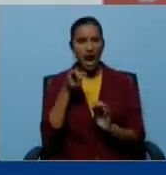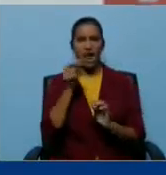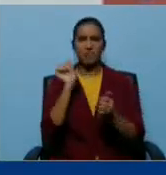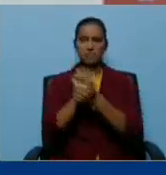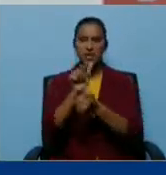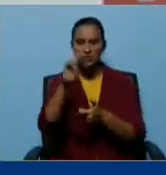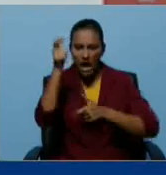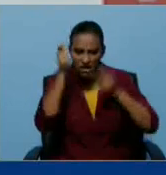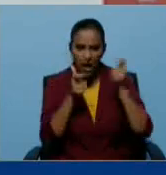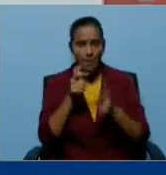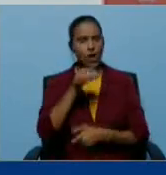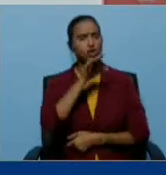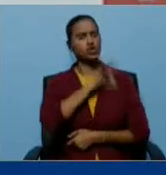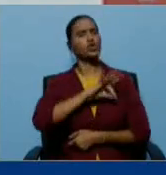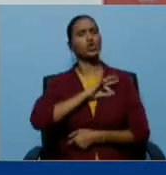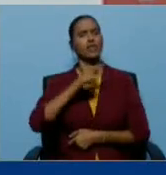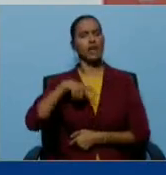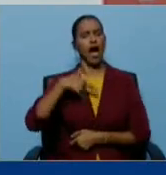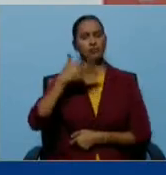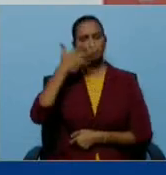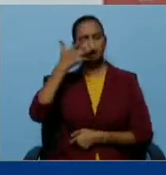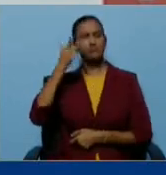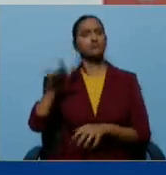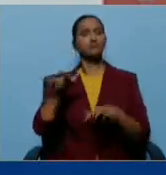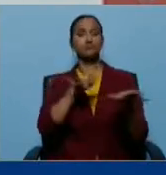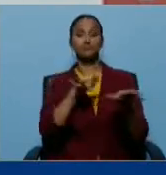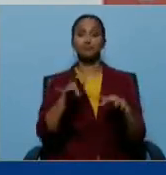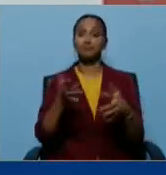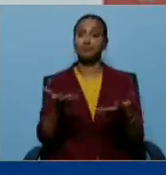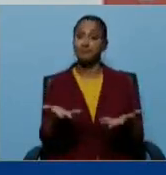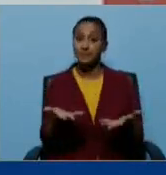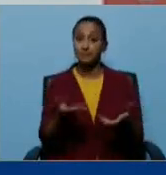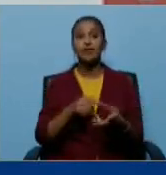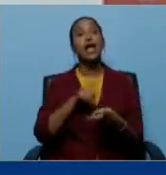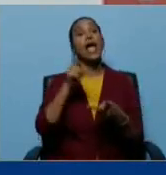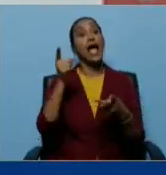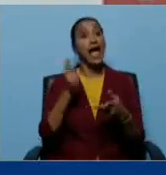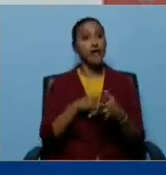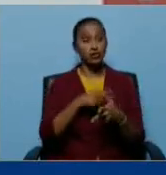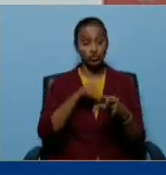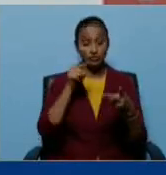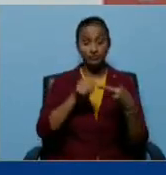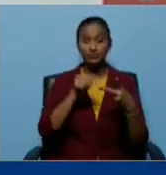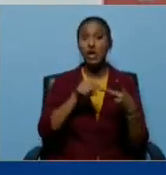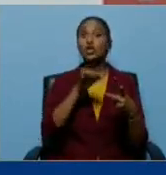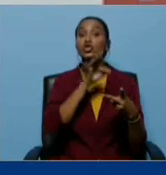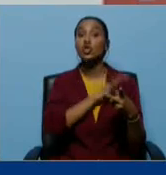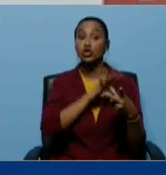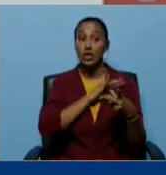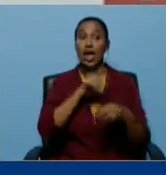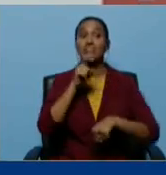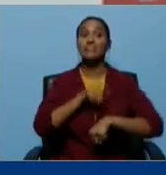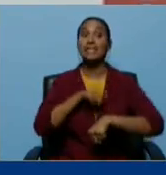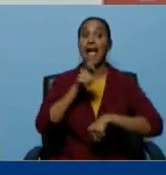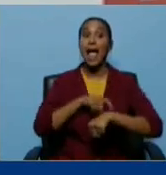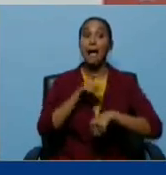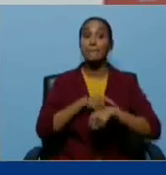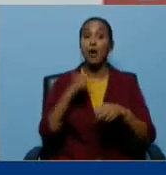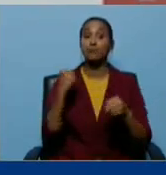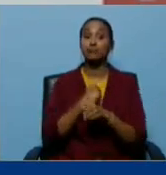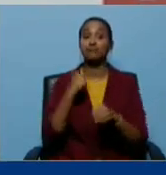decente, decía. Segundo anillo de expansión, lo social. Y para eso hay que dedicar tiempo, Héctor Rodríguez,